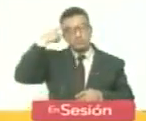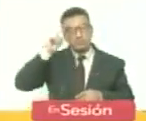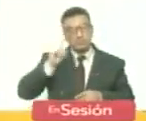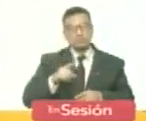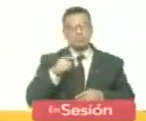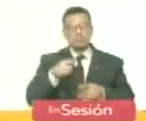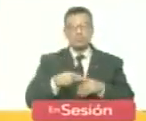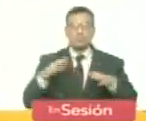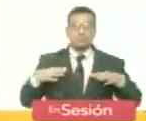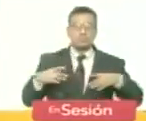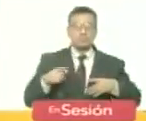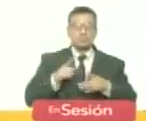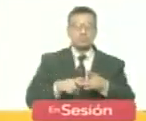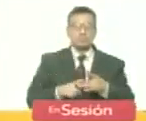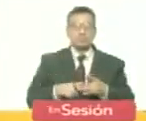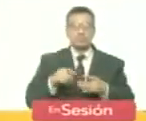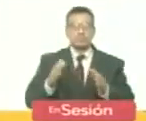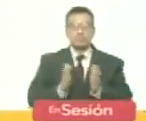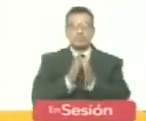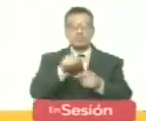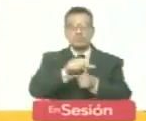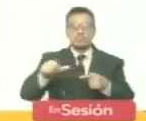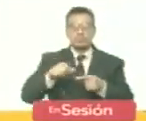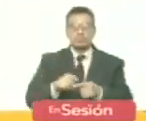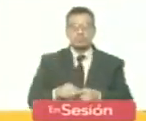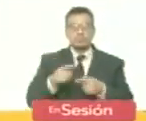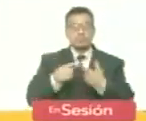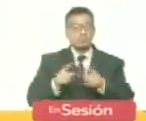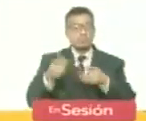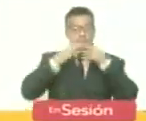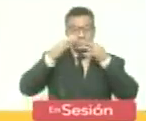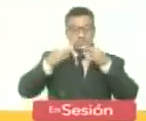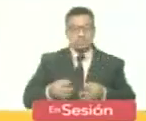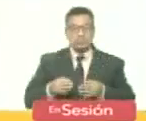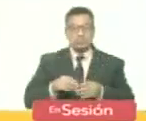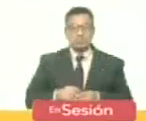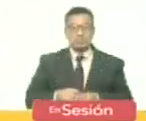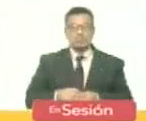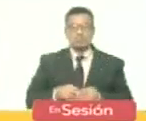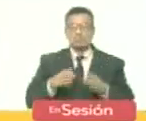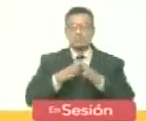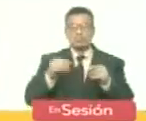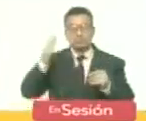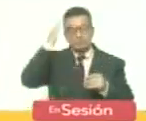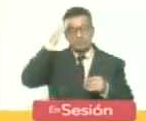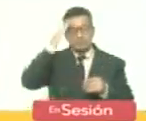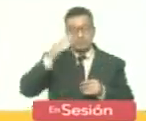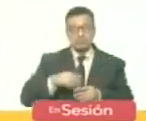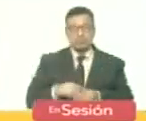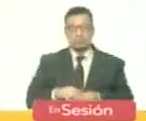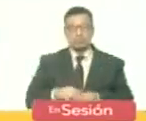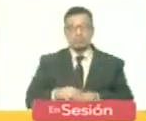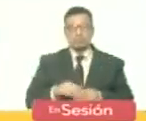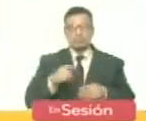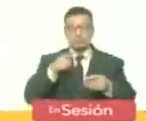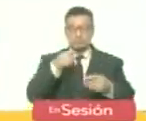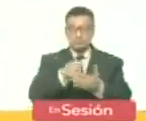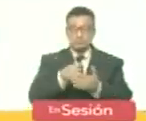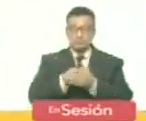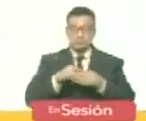cojan vacaciones en Semana Santa del año que viene. Pero la verdad, que todos aquí sabemos que el bono vacacional